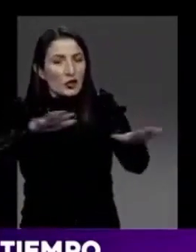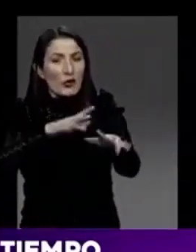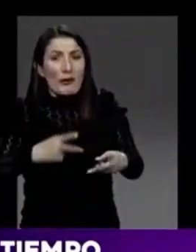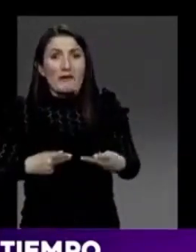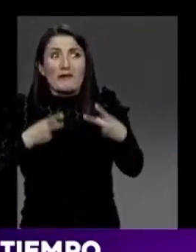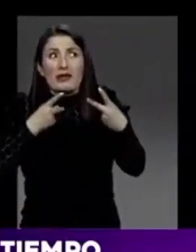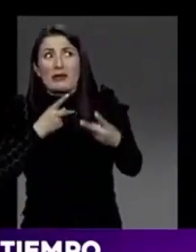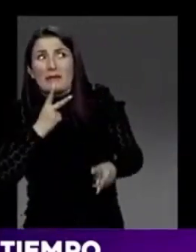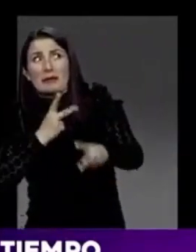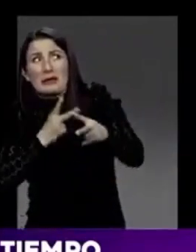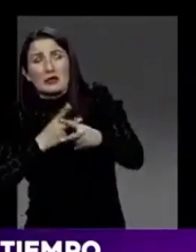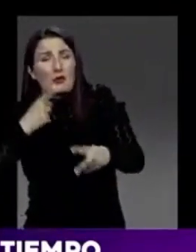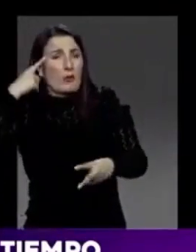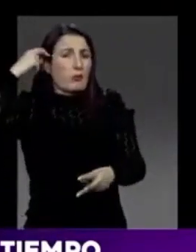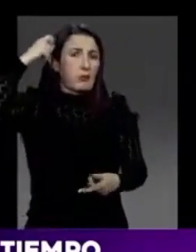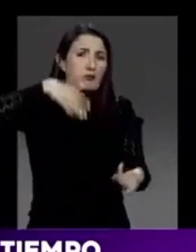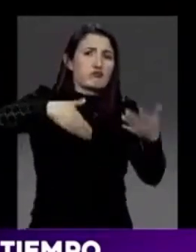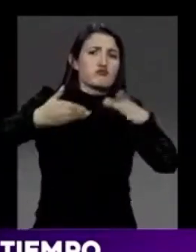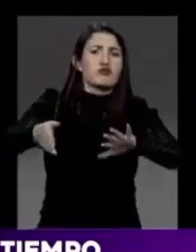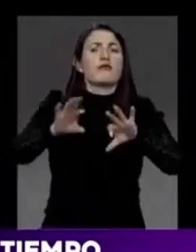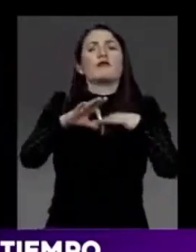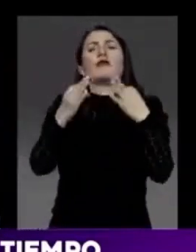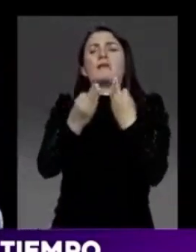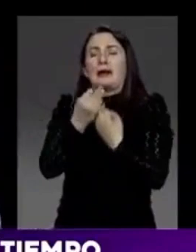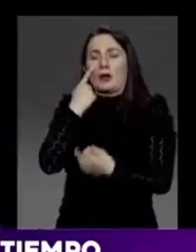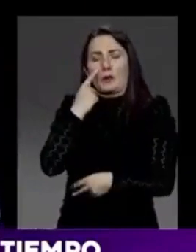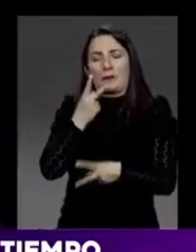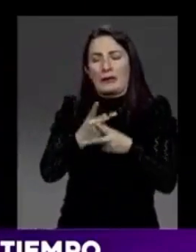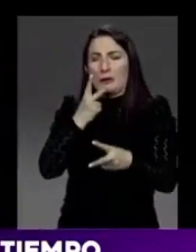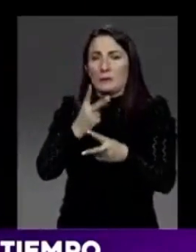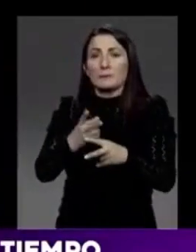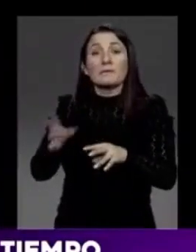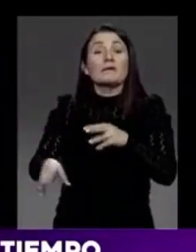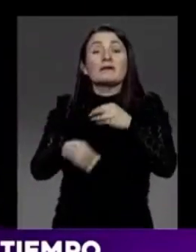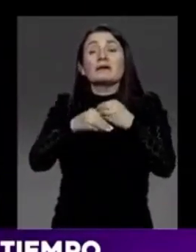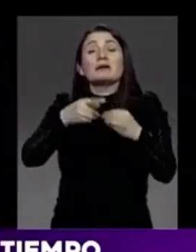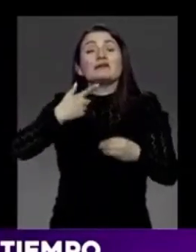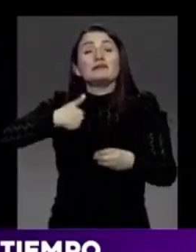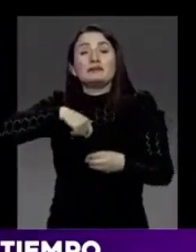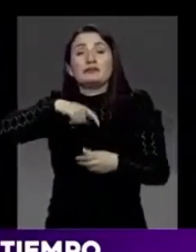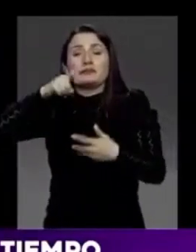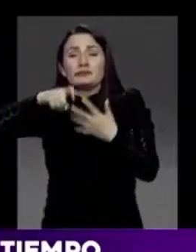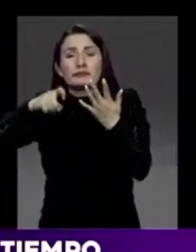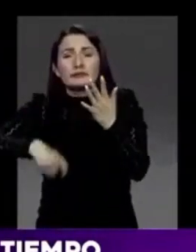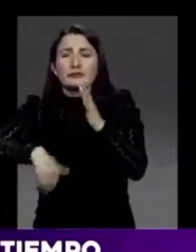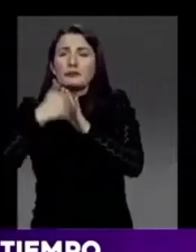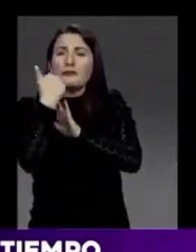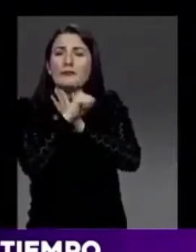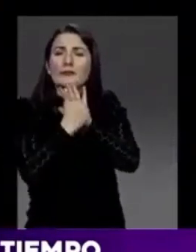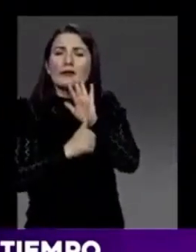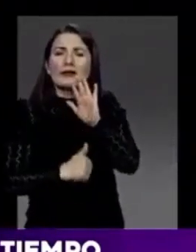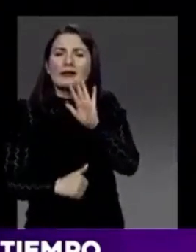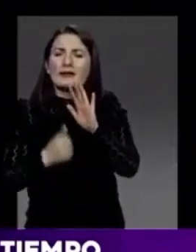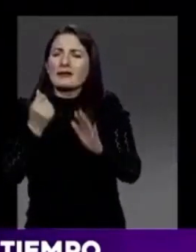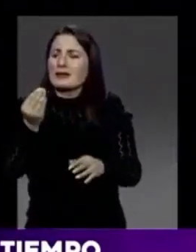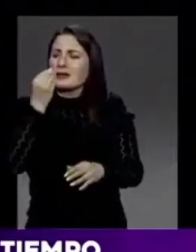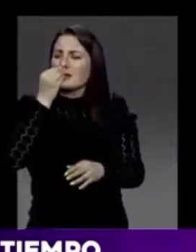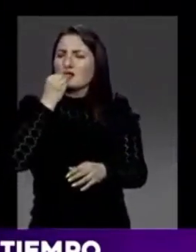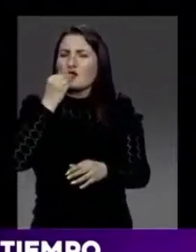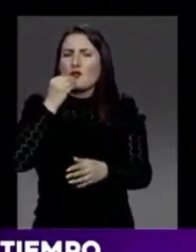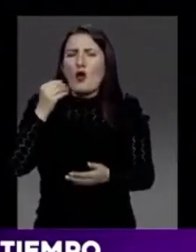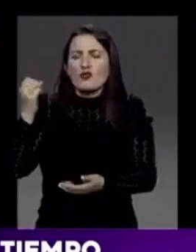expuesta ni en peligro sus familias y quiero agregar algo más la necesidad de un programa serio de insumos agrícolas